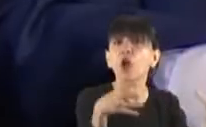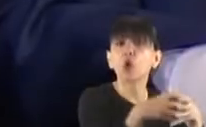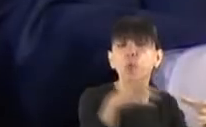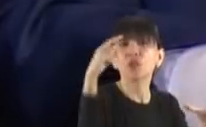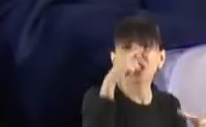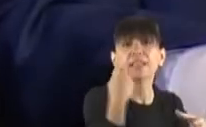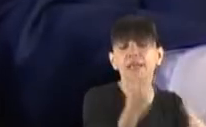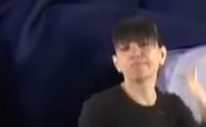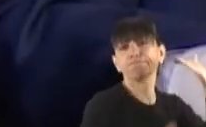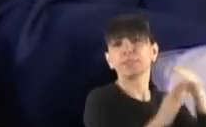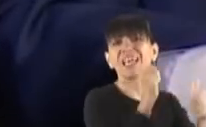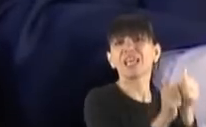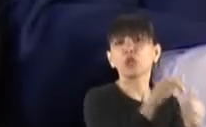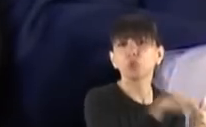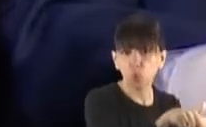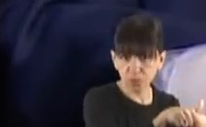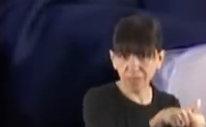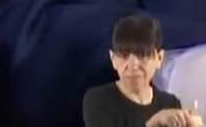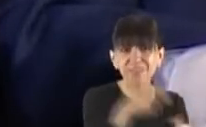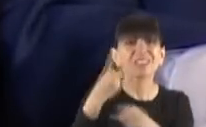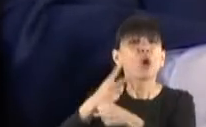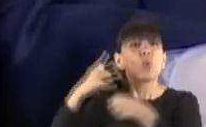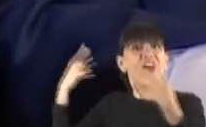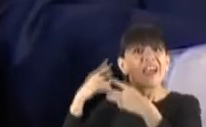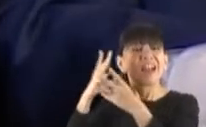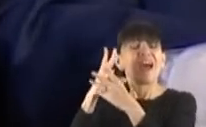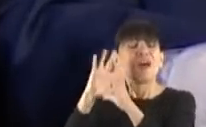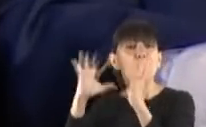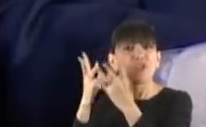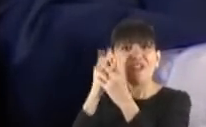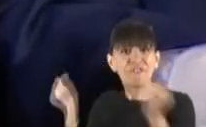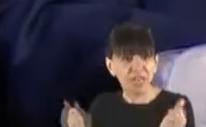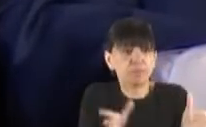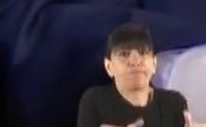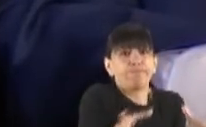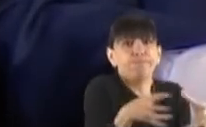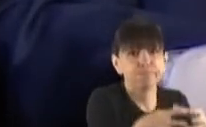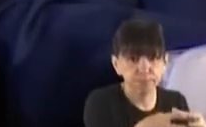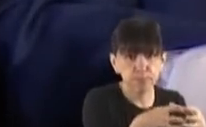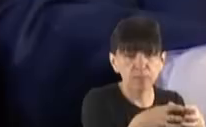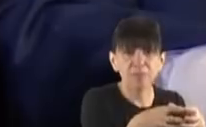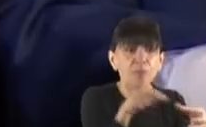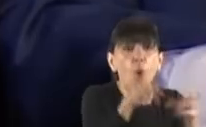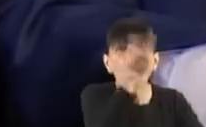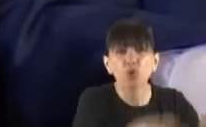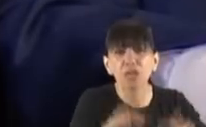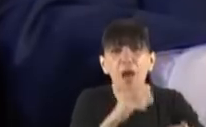que después de la Segunda Guerra Mundial se autoconvocaron para de algún modo también hegemonizar el mundo.